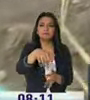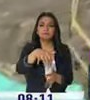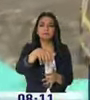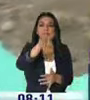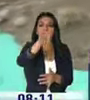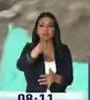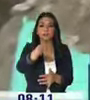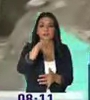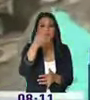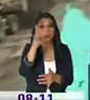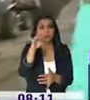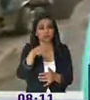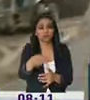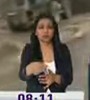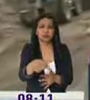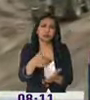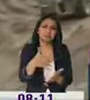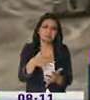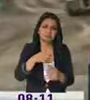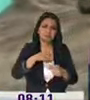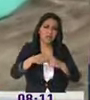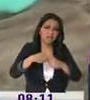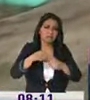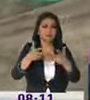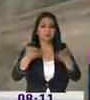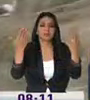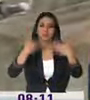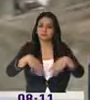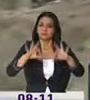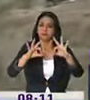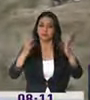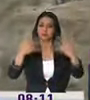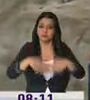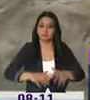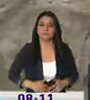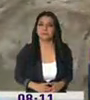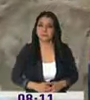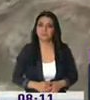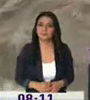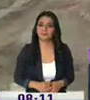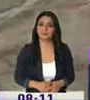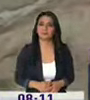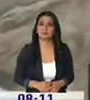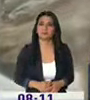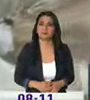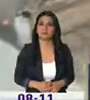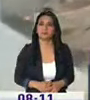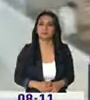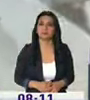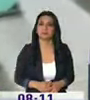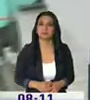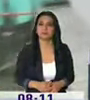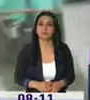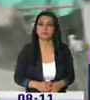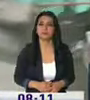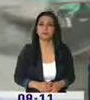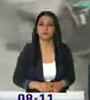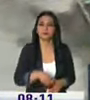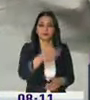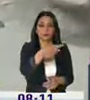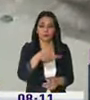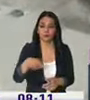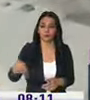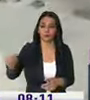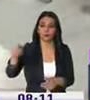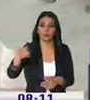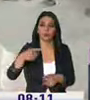del 2018 estará ya probablemente habilitado este puente. En sí, este tramo vial está previsto